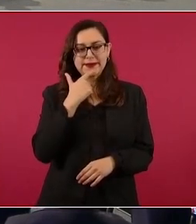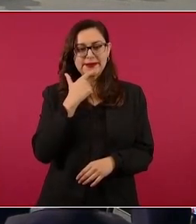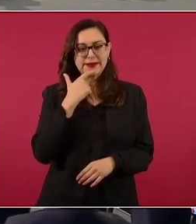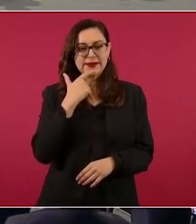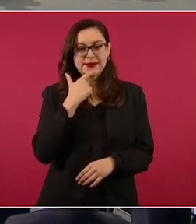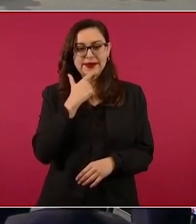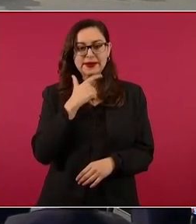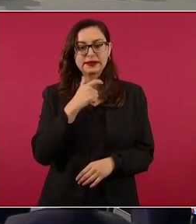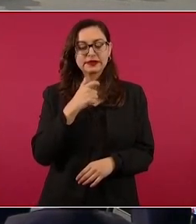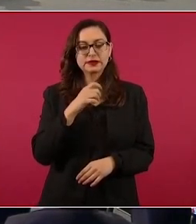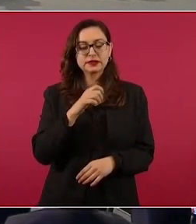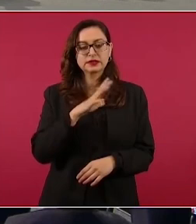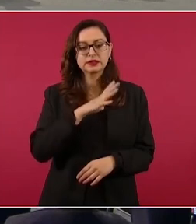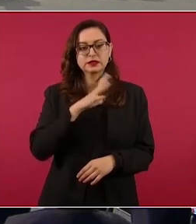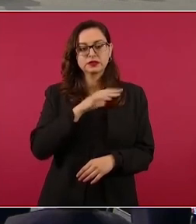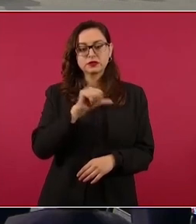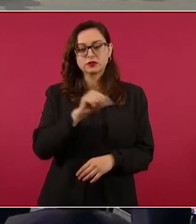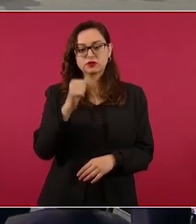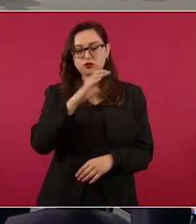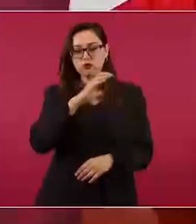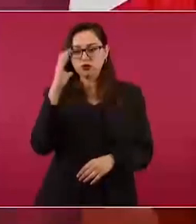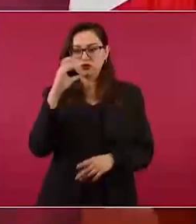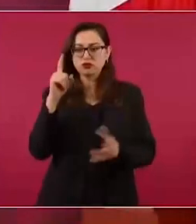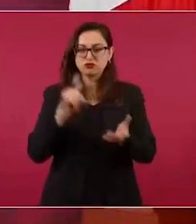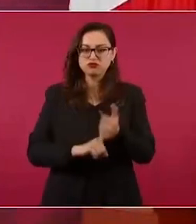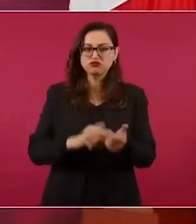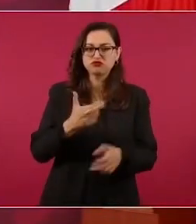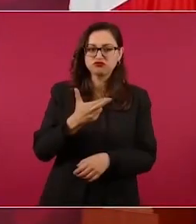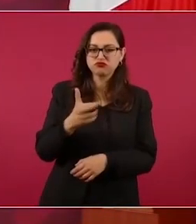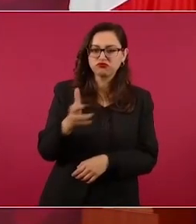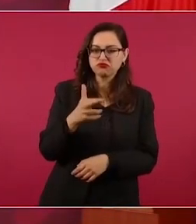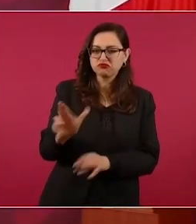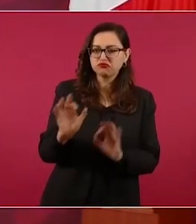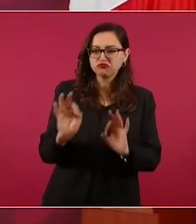está funcionando muy bien un restaurante.